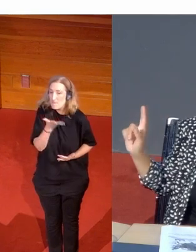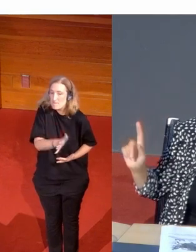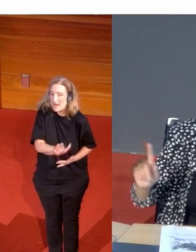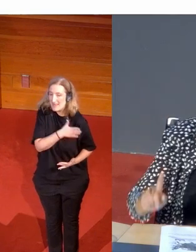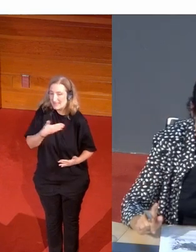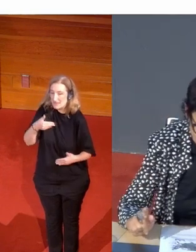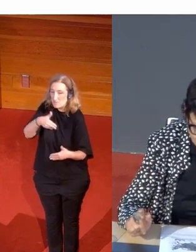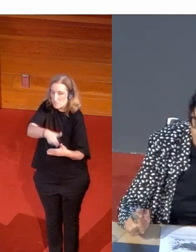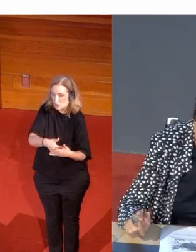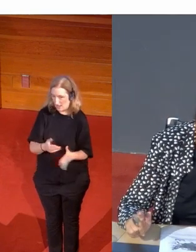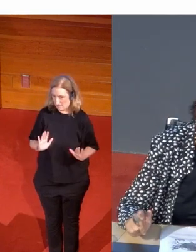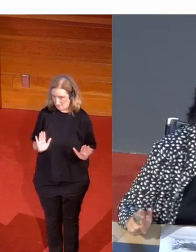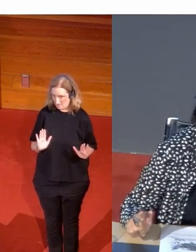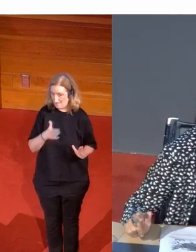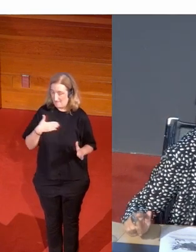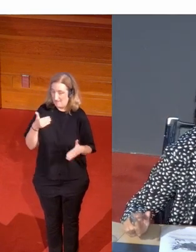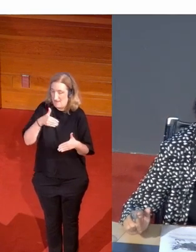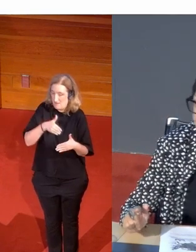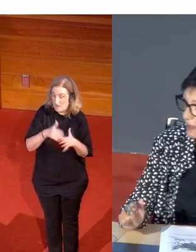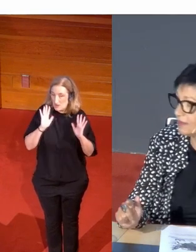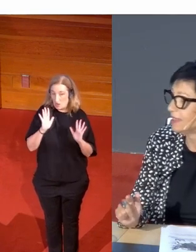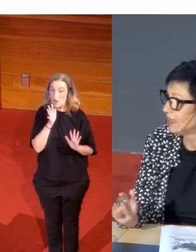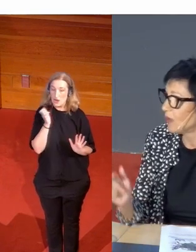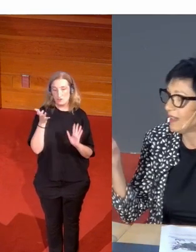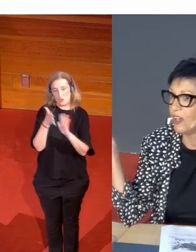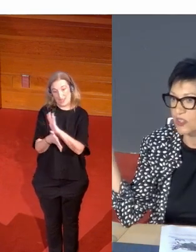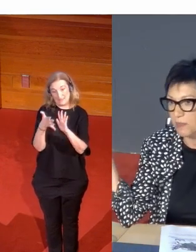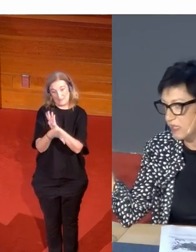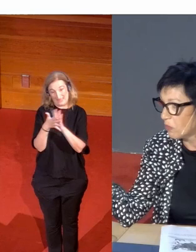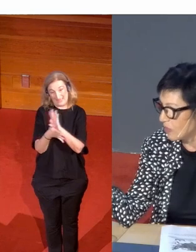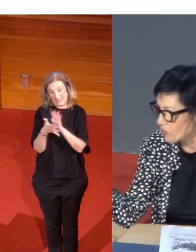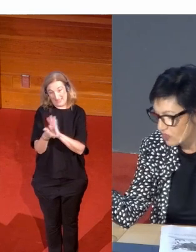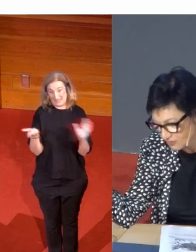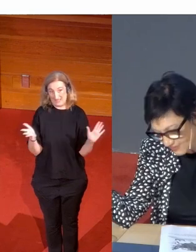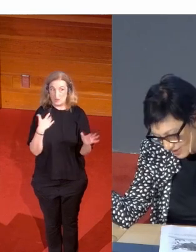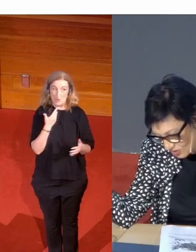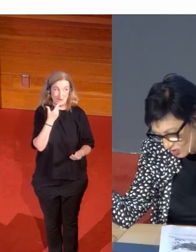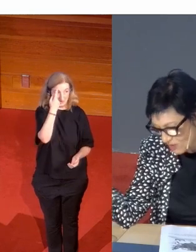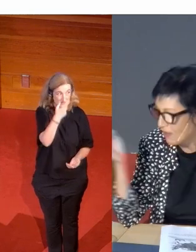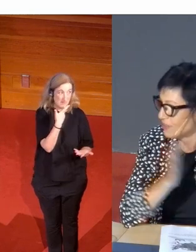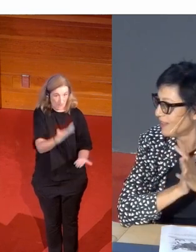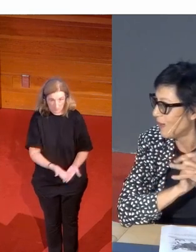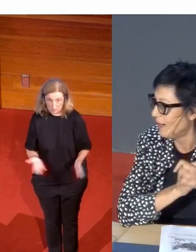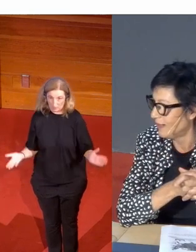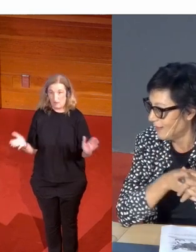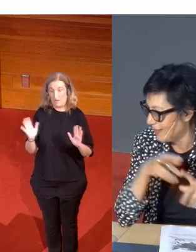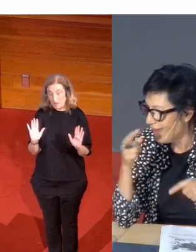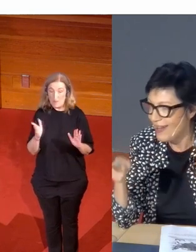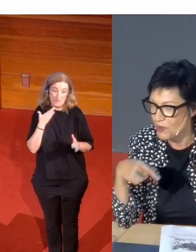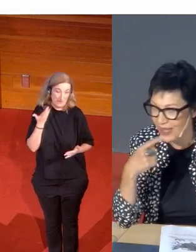Voto y ahora Aquí voy a haceros un pequeño tutorial igual quien lo sepa se va a aburrir mucho y quien no lo sepa Pues